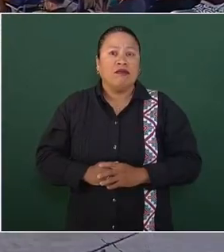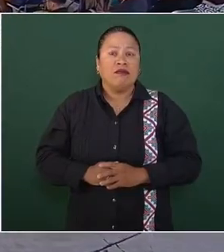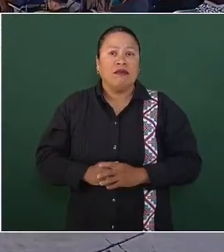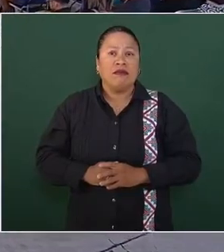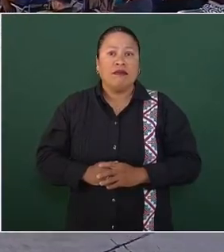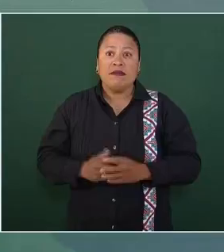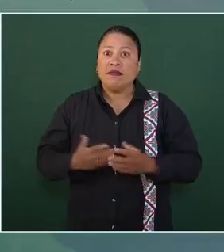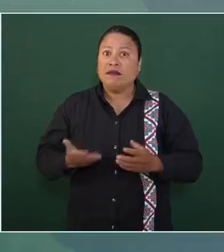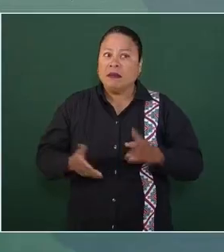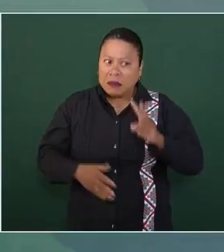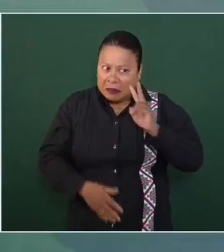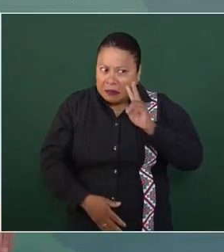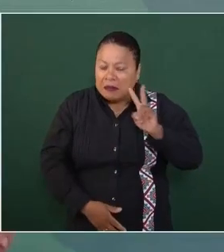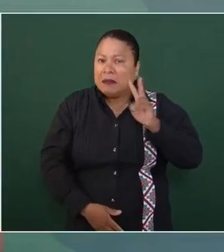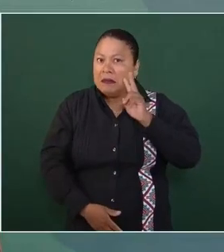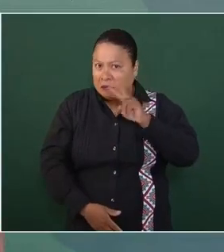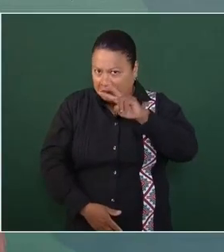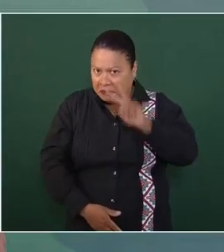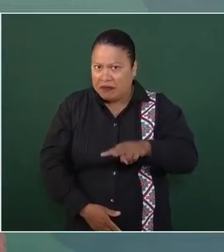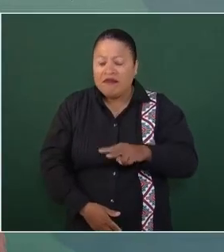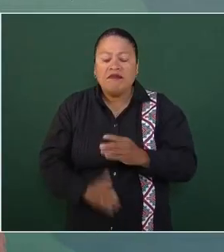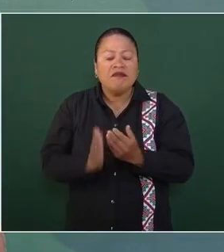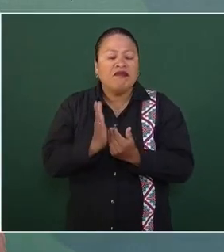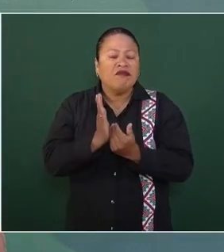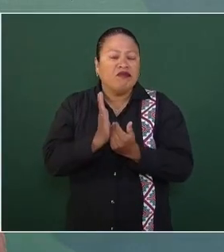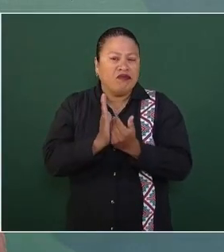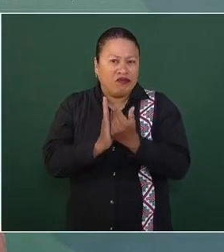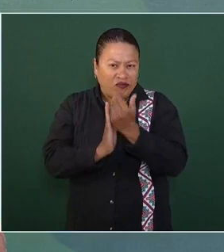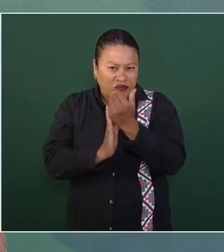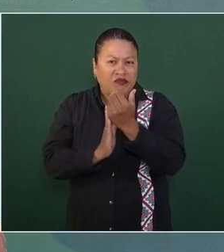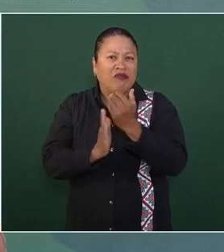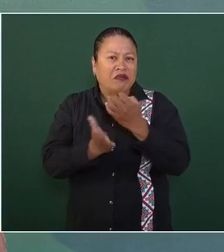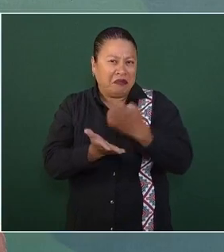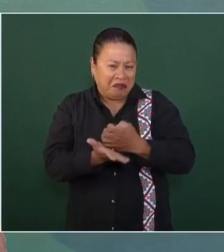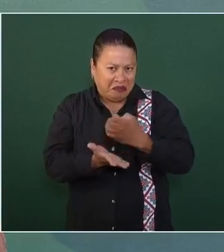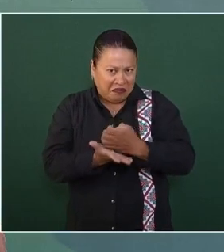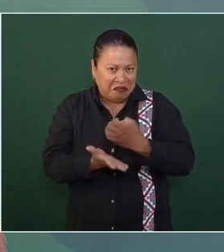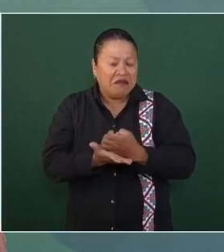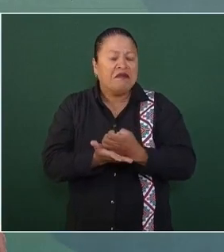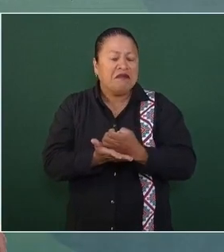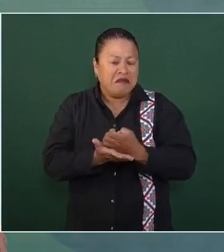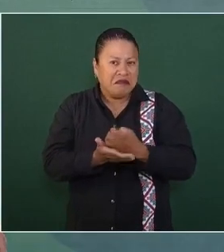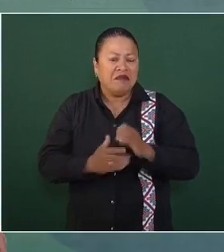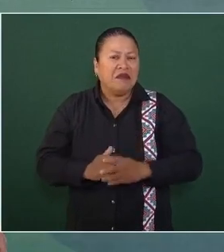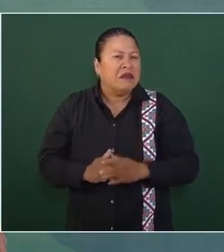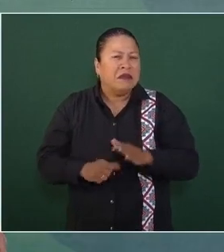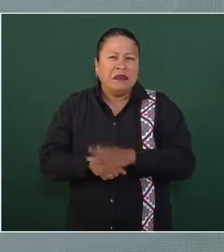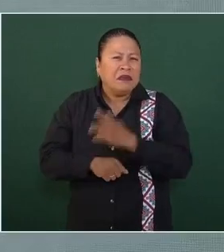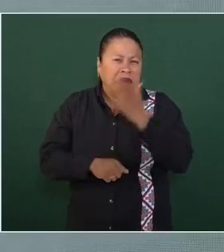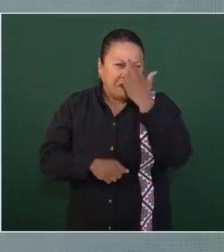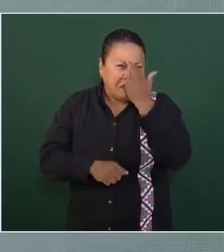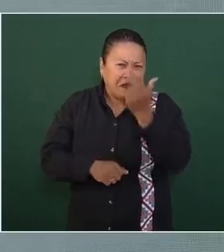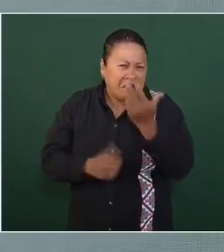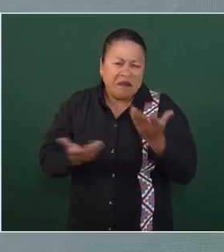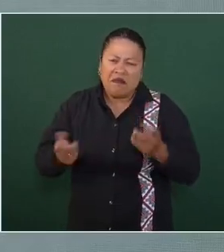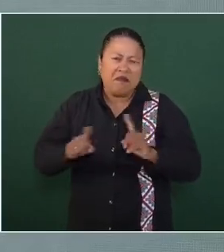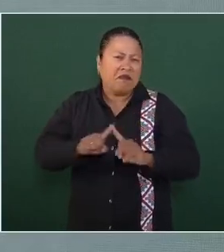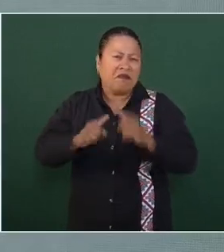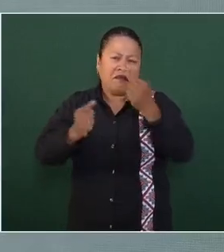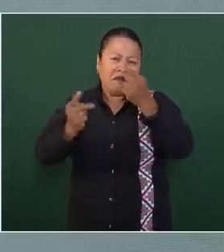pues muy notorio el crecimiento económico se debe pues a muchas cosas